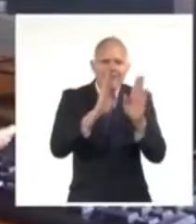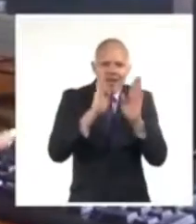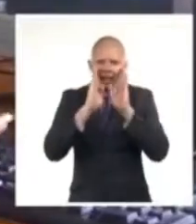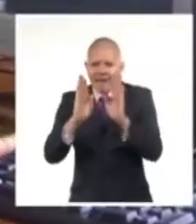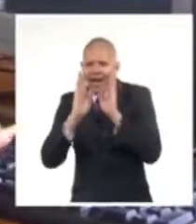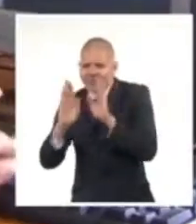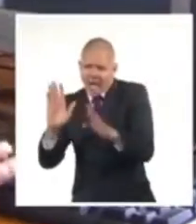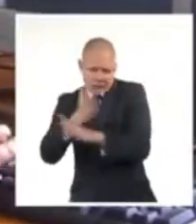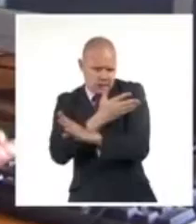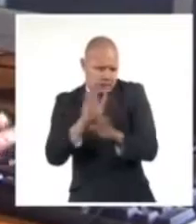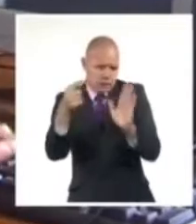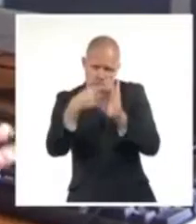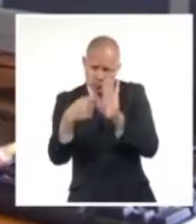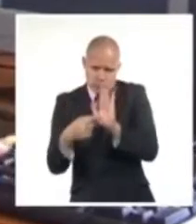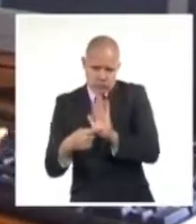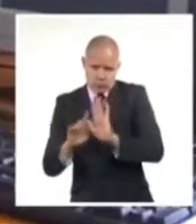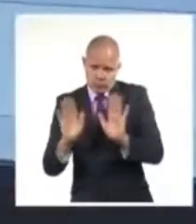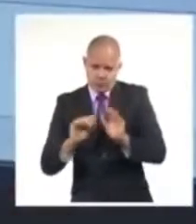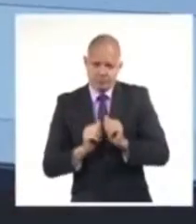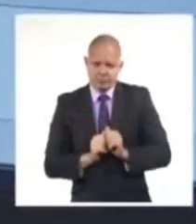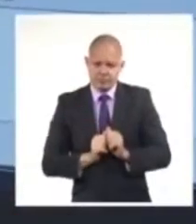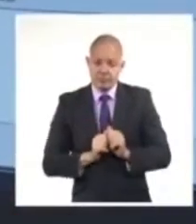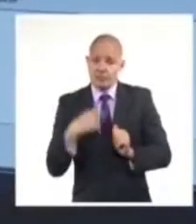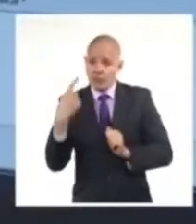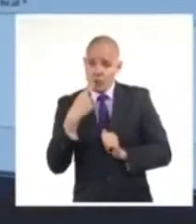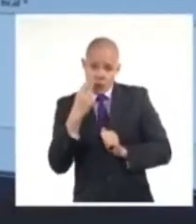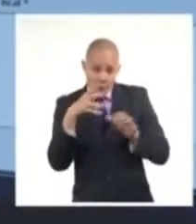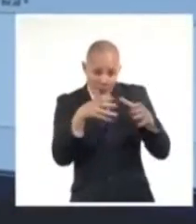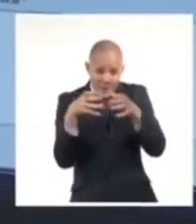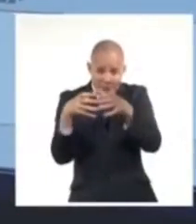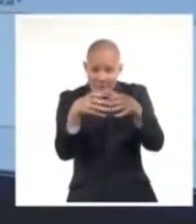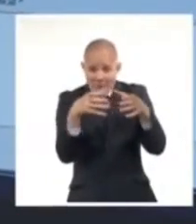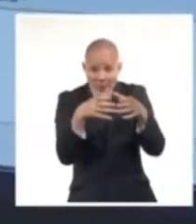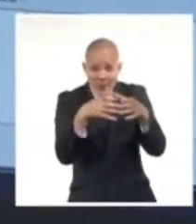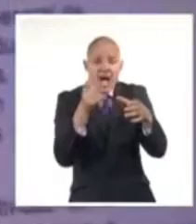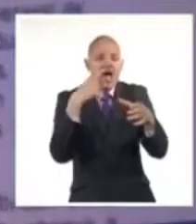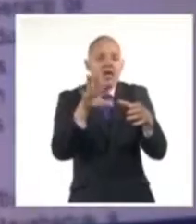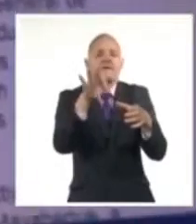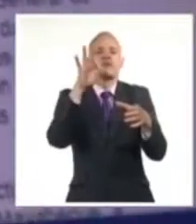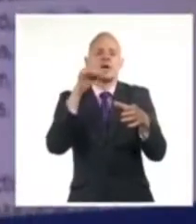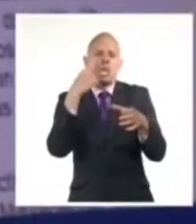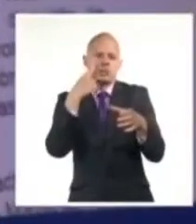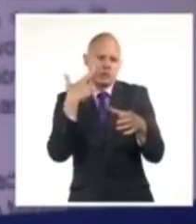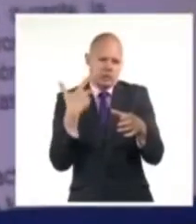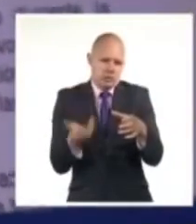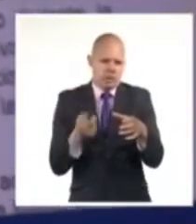asuntos, ramas del derecho. Vamos a hablar de algunas de esas sociedades científicas y cómo